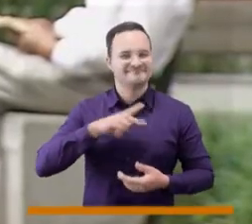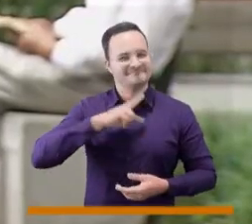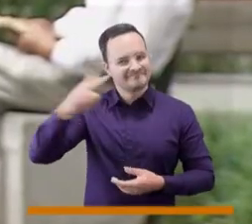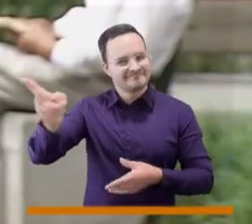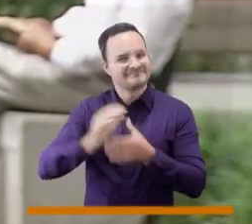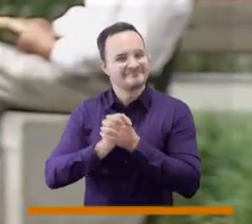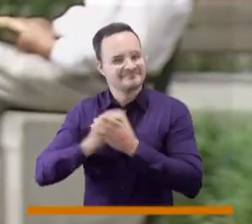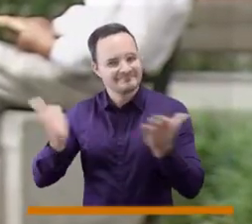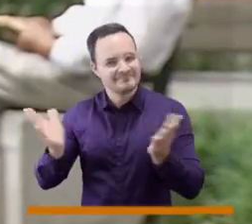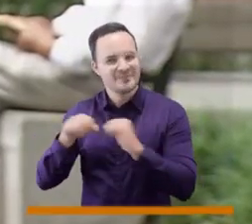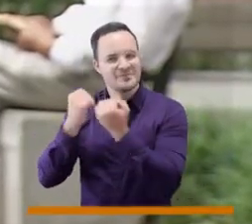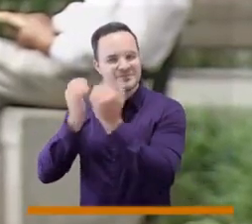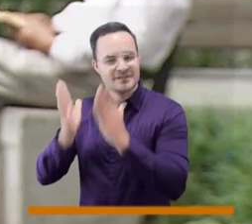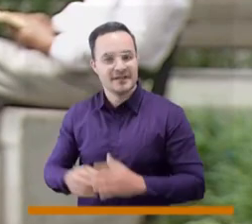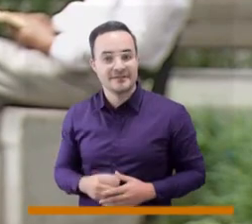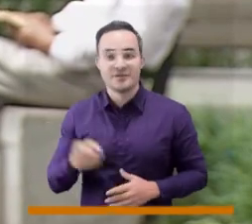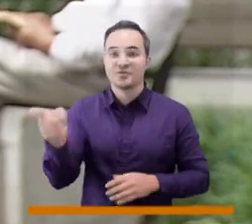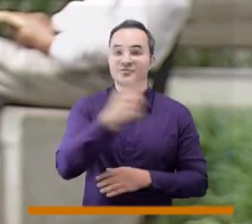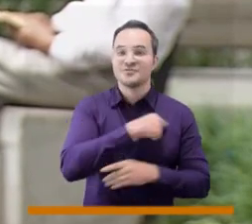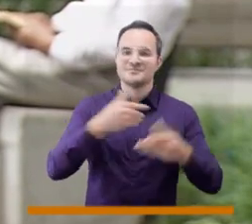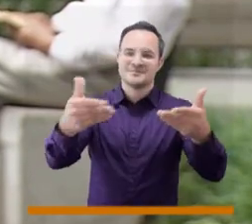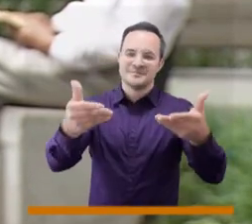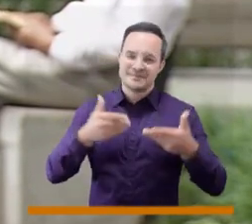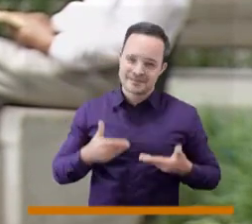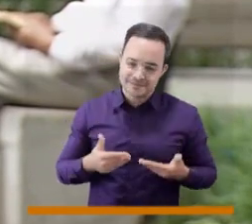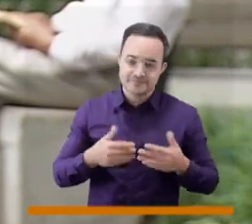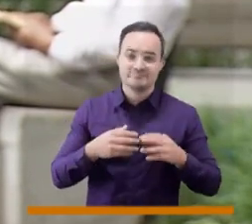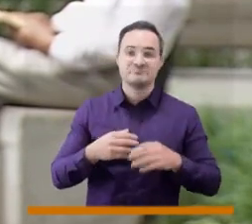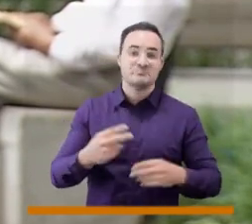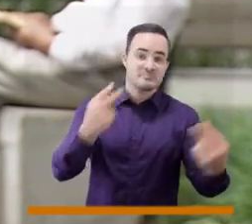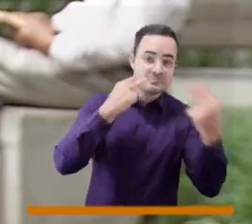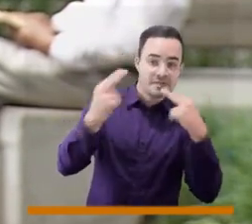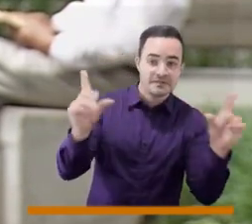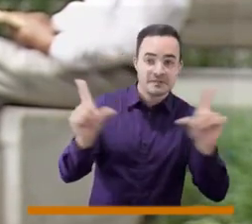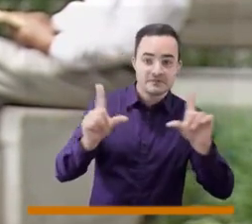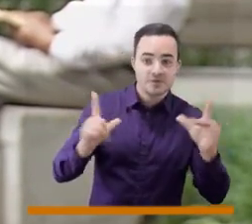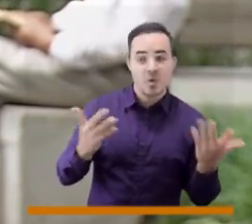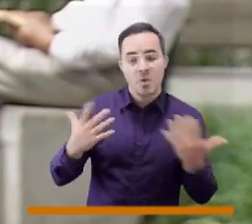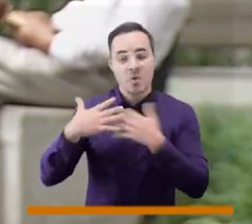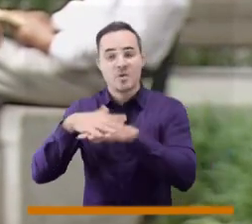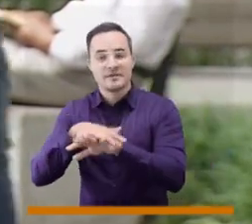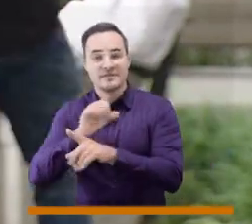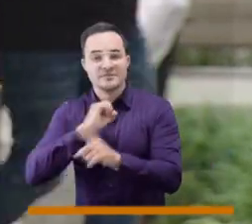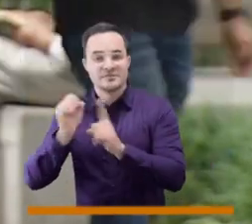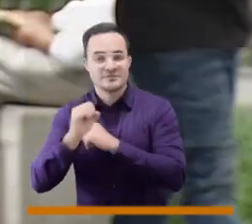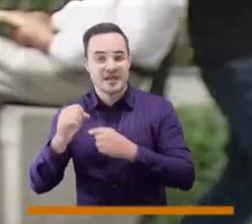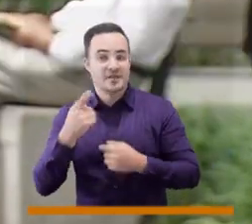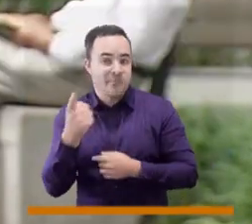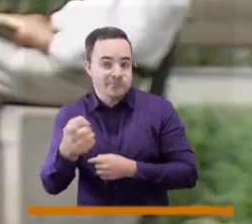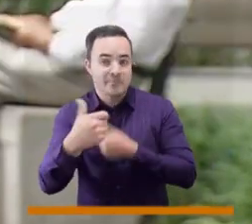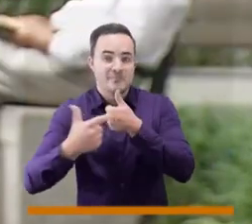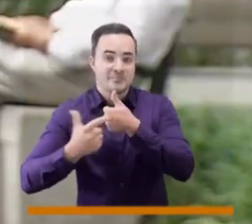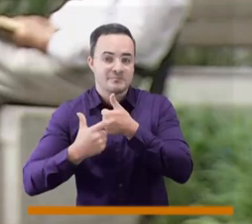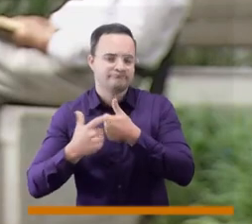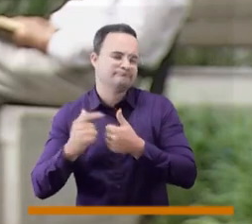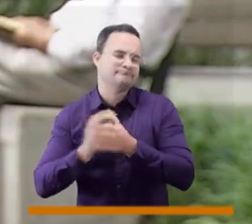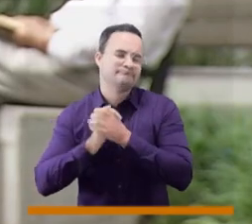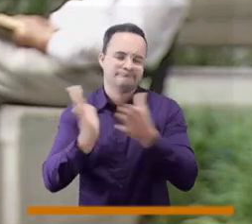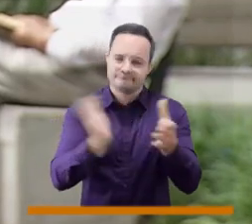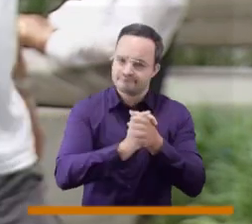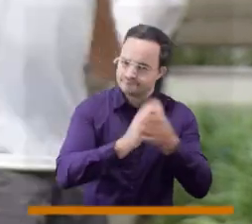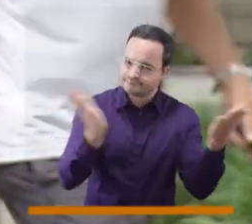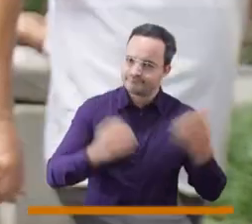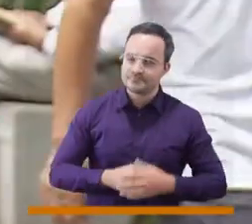Gracias, Catherine, un saludo a nuestro invitado del día de hoy y bienvenidos a nuestros televidentes y también a los que nos siguen en nuestras